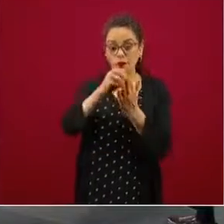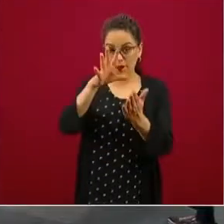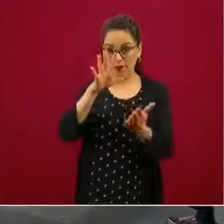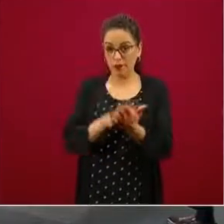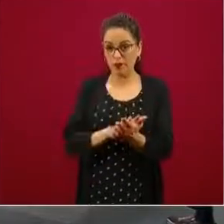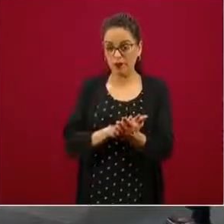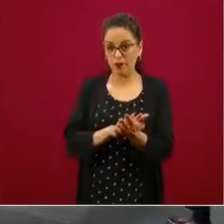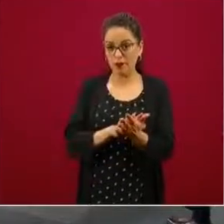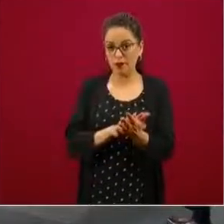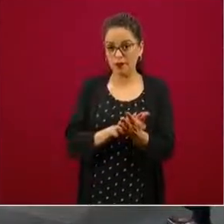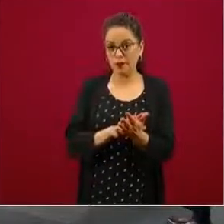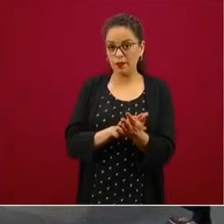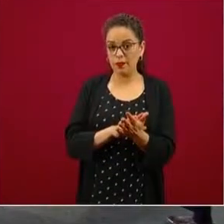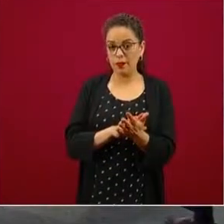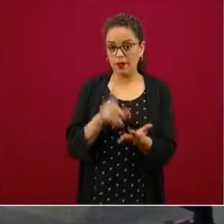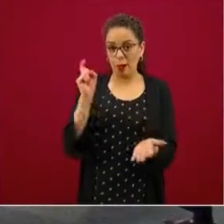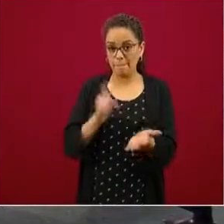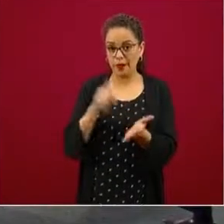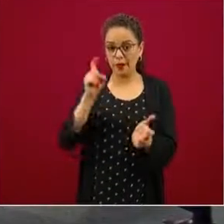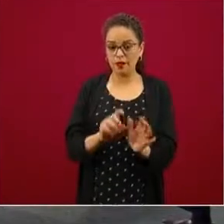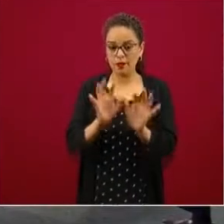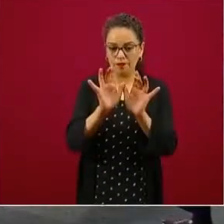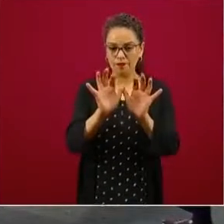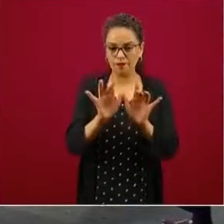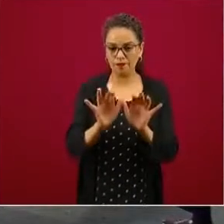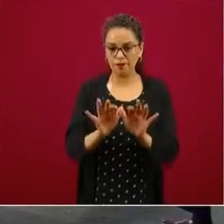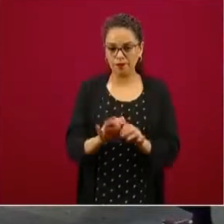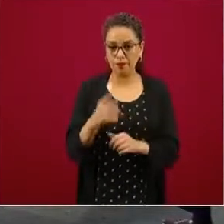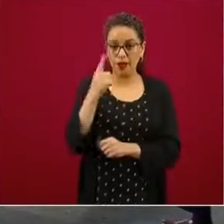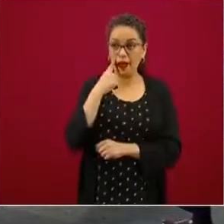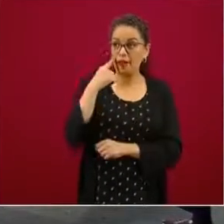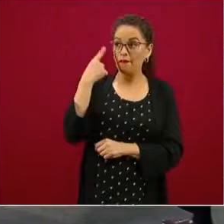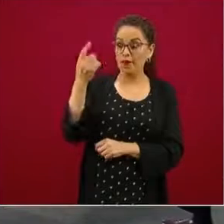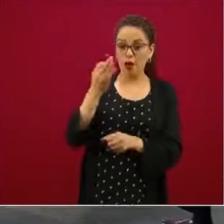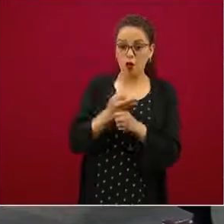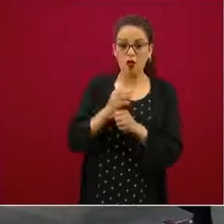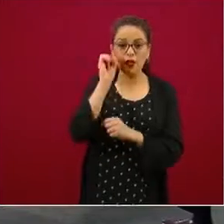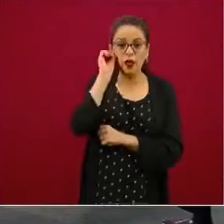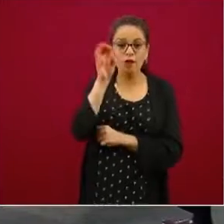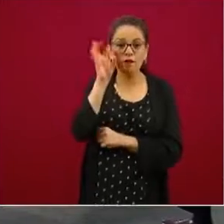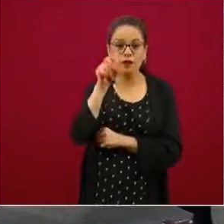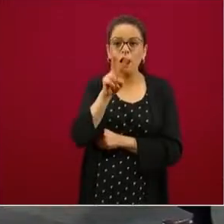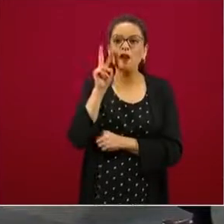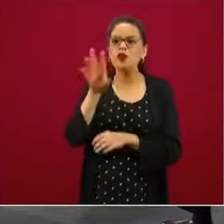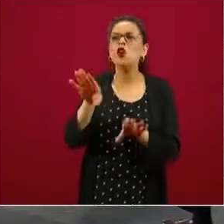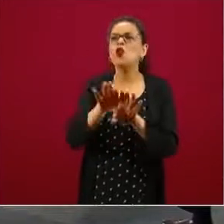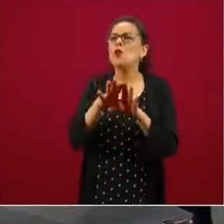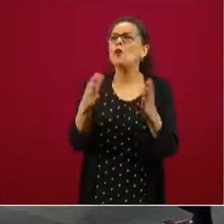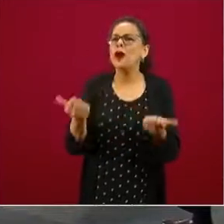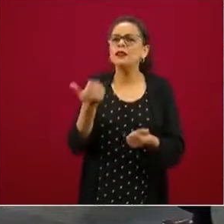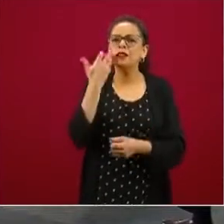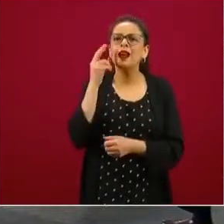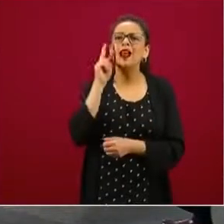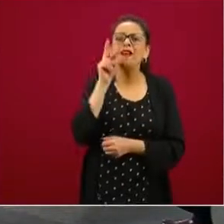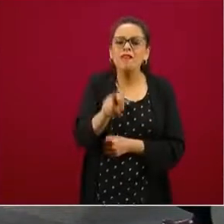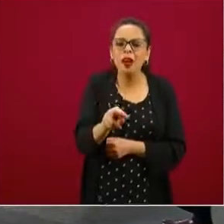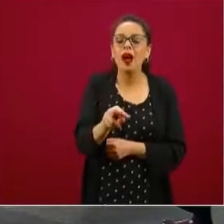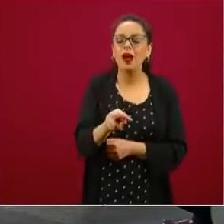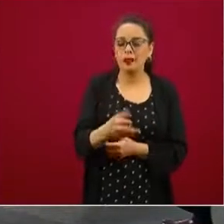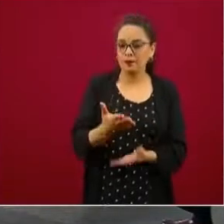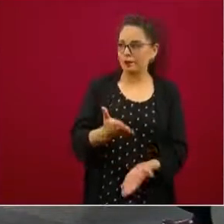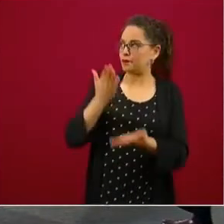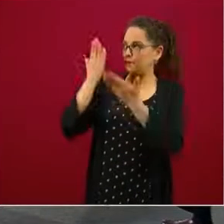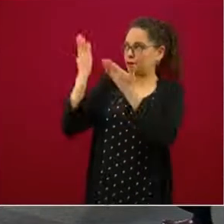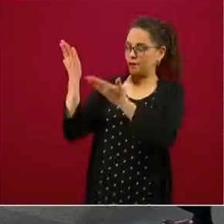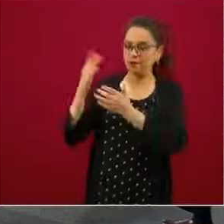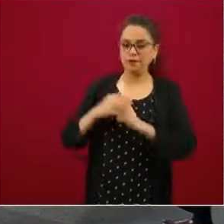aquí. Esta es una prueba que estamos haciendo aquí en vivo para que puedan ver cómo es, porque nos lo han preguntado mucho. Una persona ingresa su registro